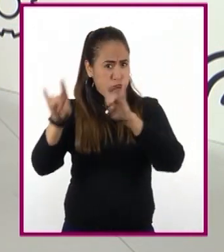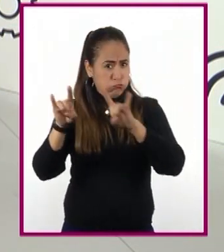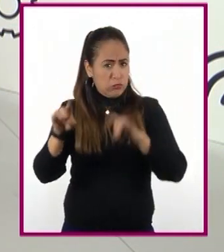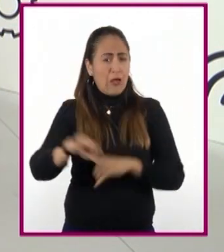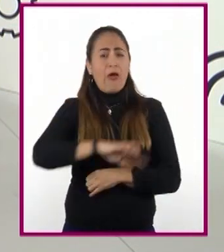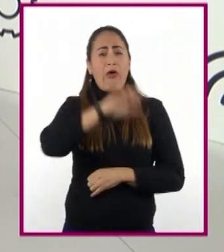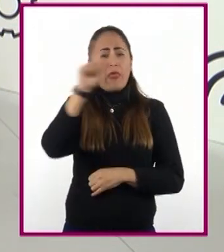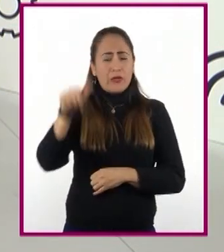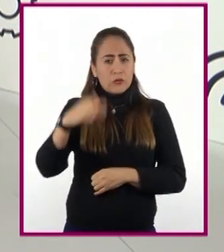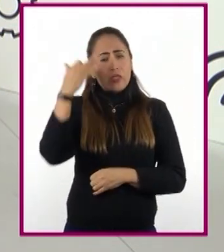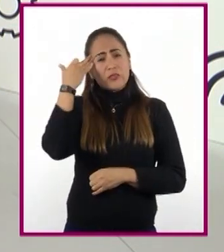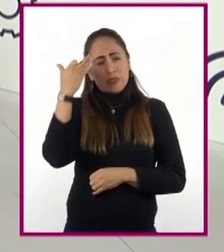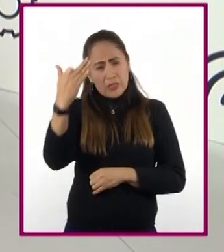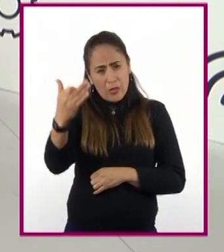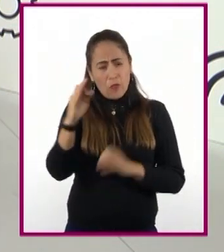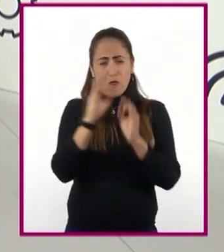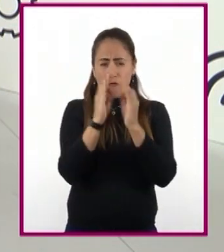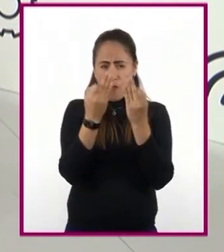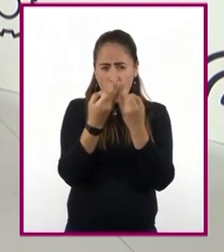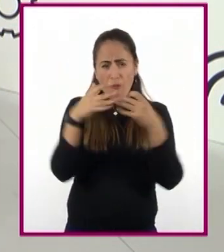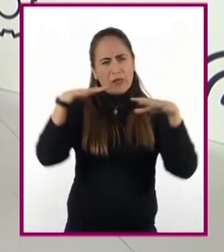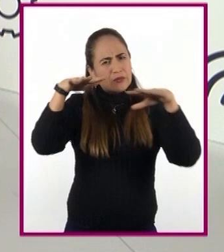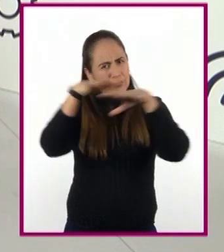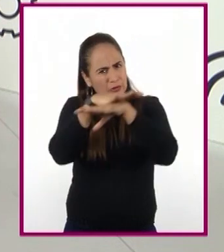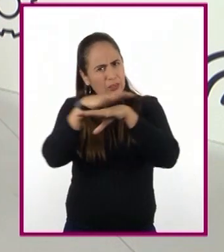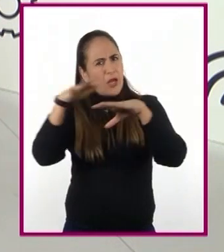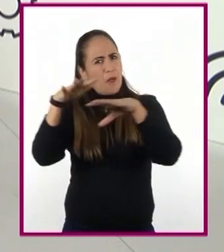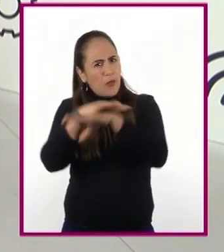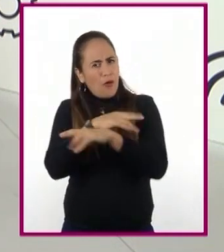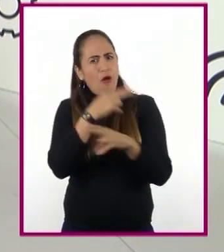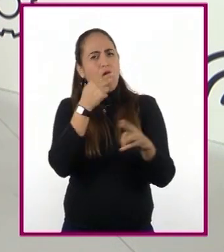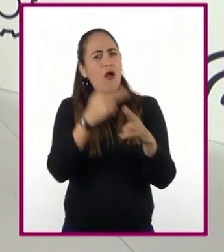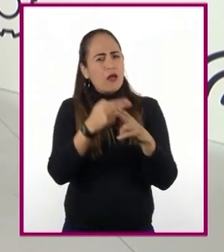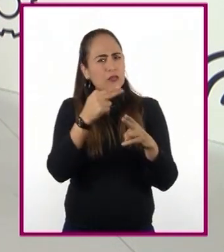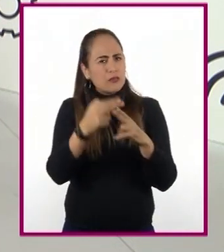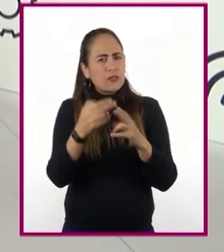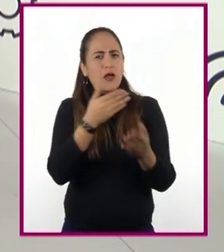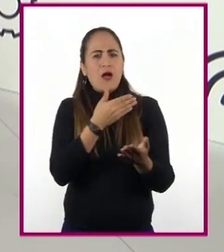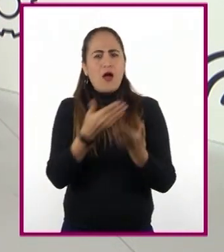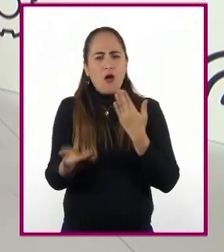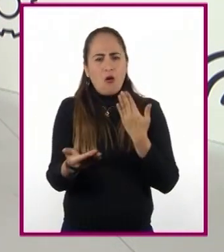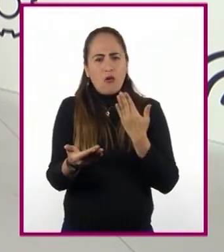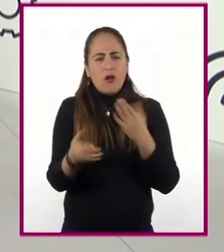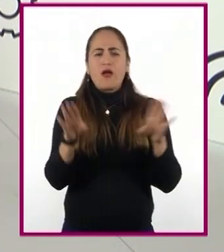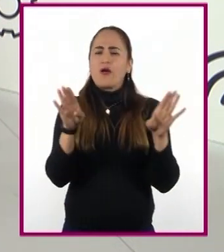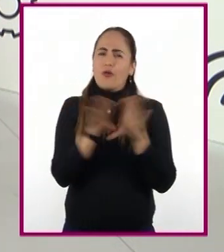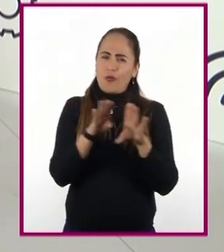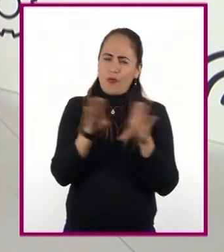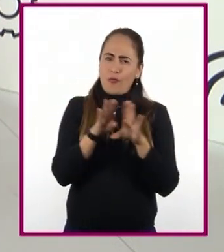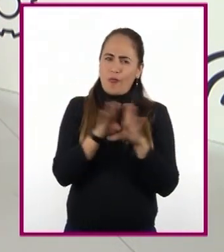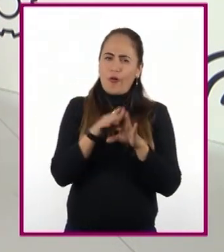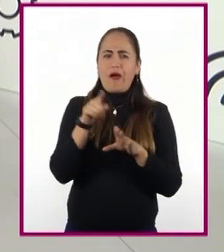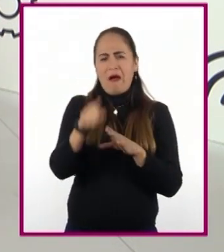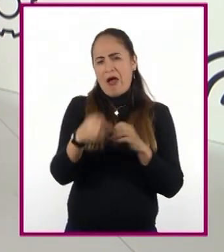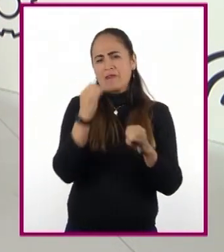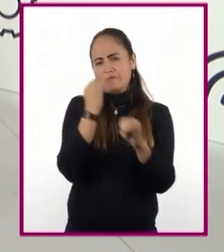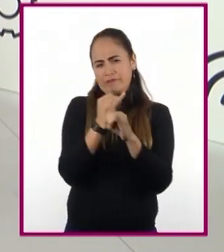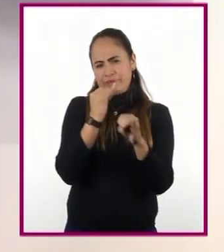fueron innovando estos diferentes medios de comunicación hasta llegar a nuestros días con los medios de comunicación